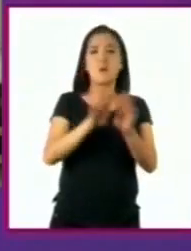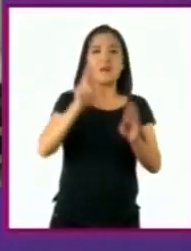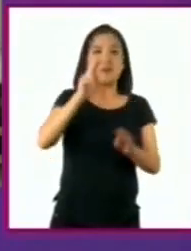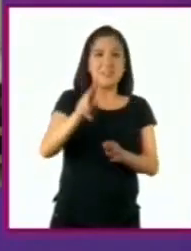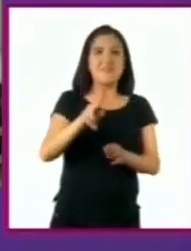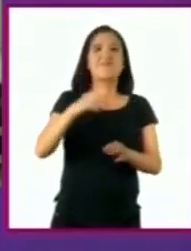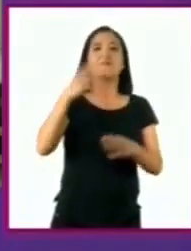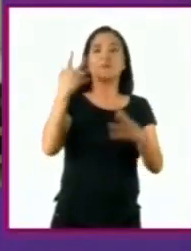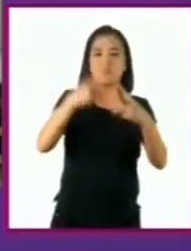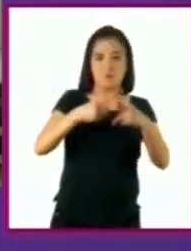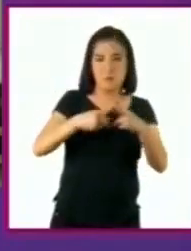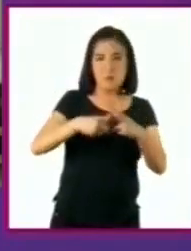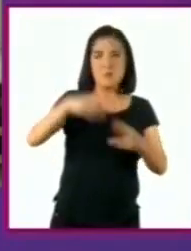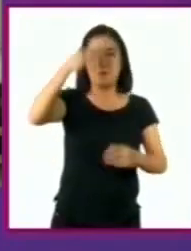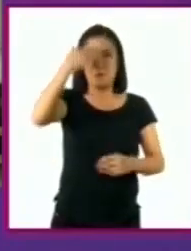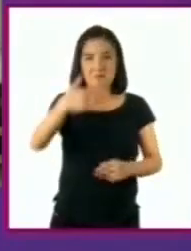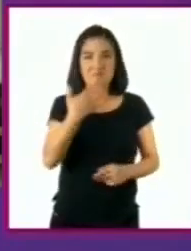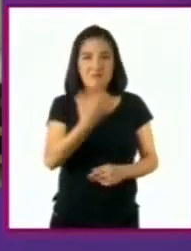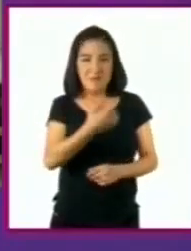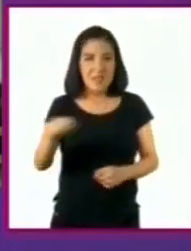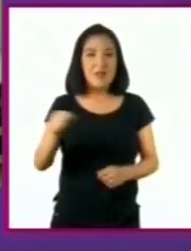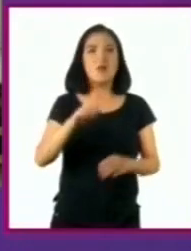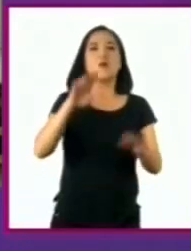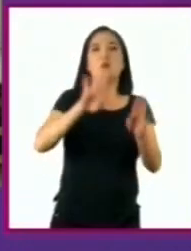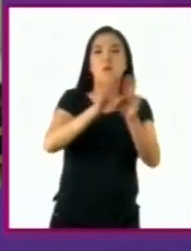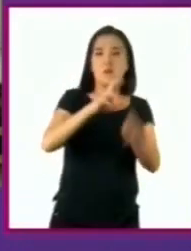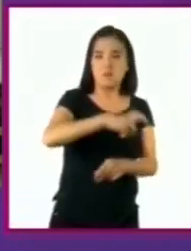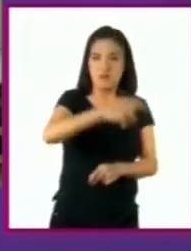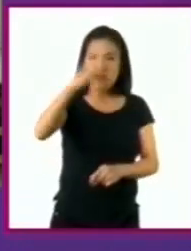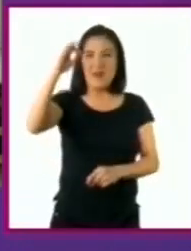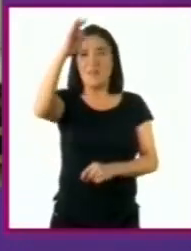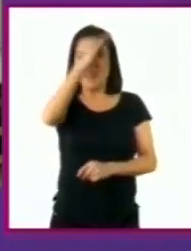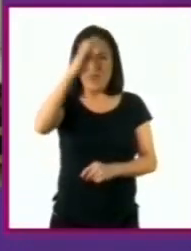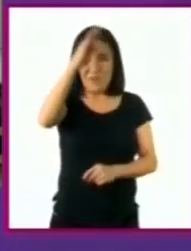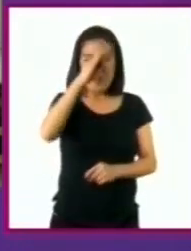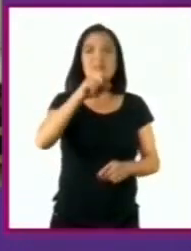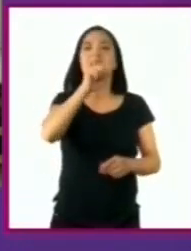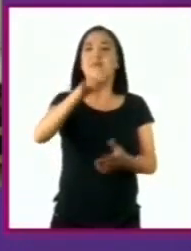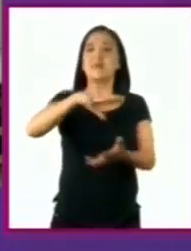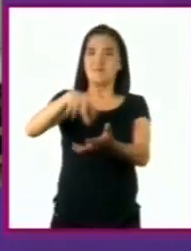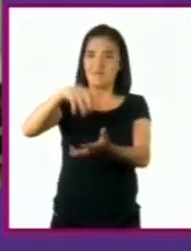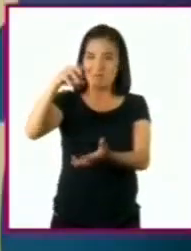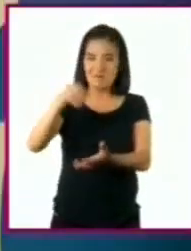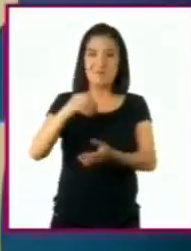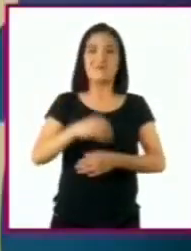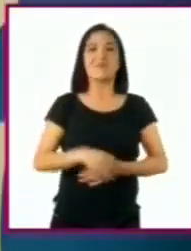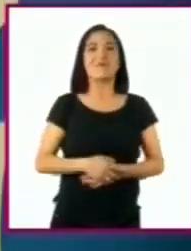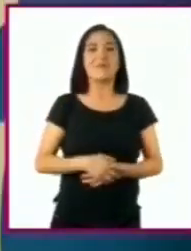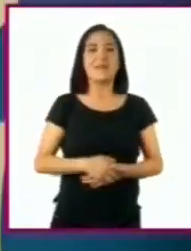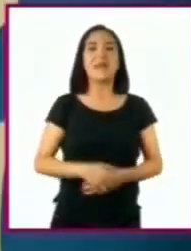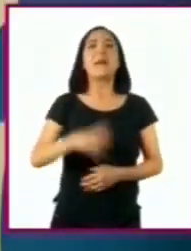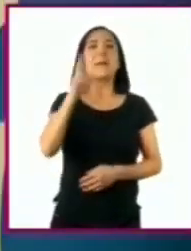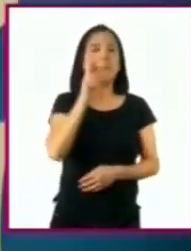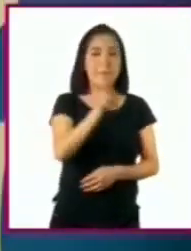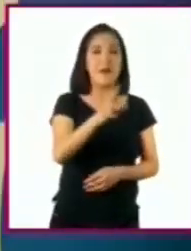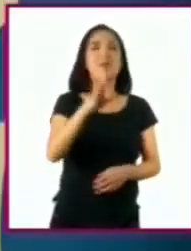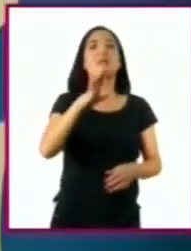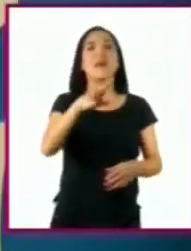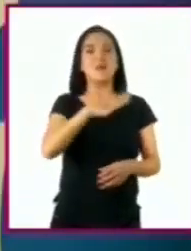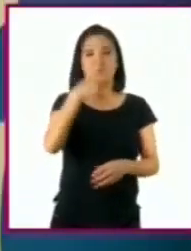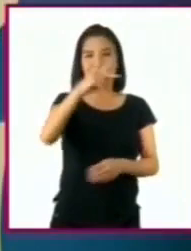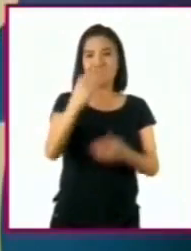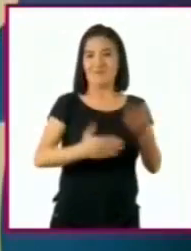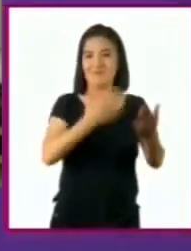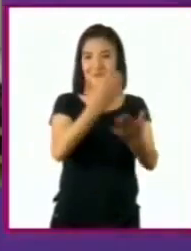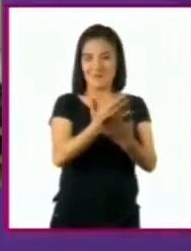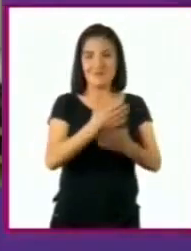matemático, astronómico, filosófico y geométrico. Veamos algunas de sus